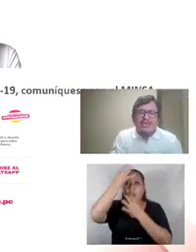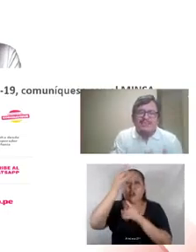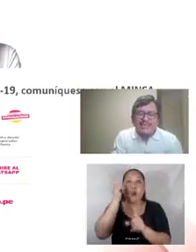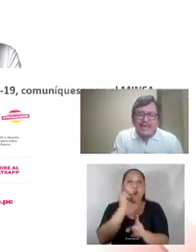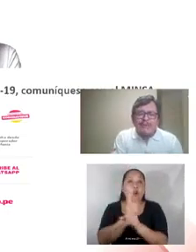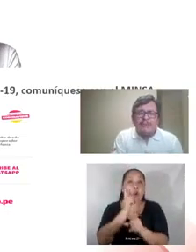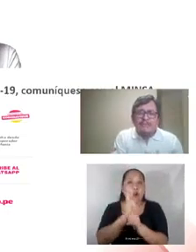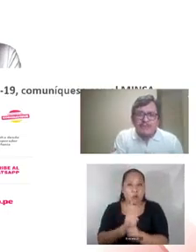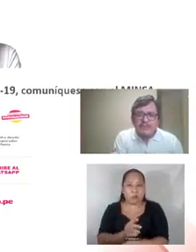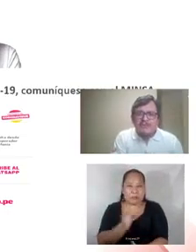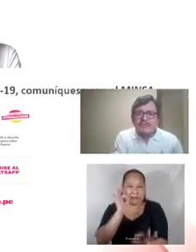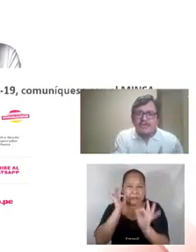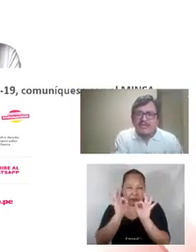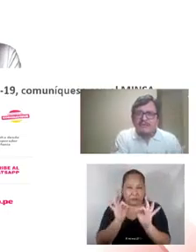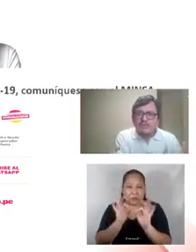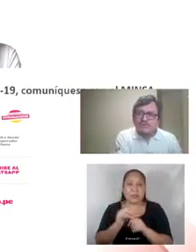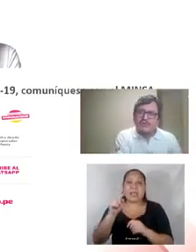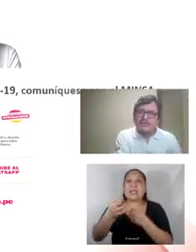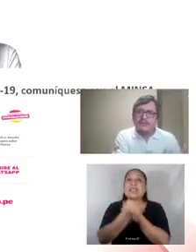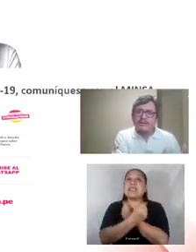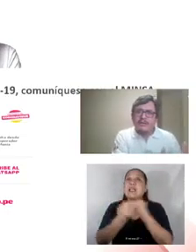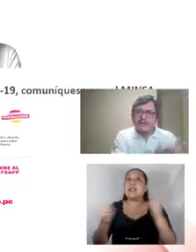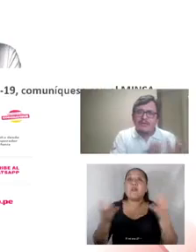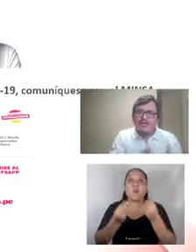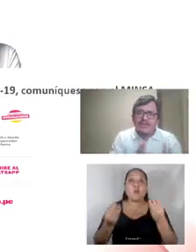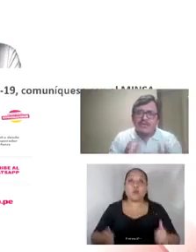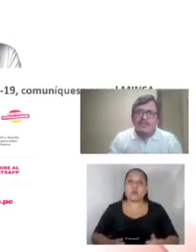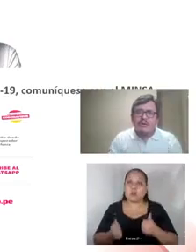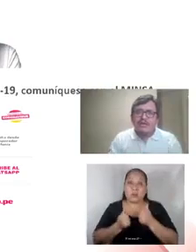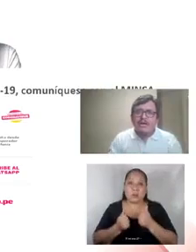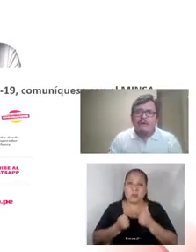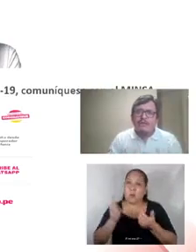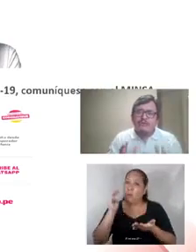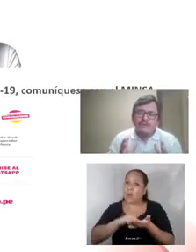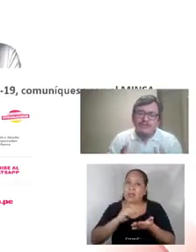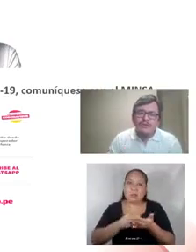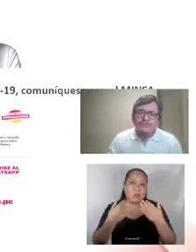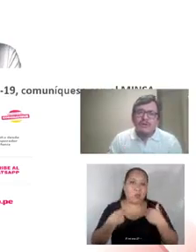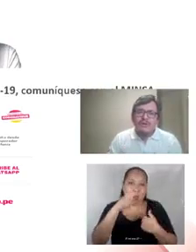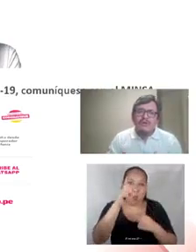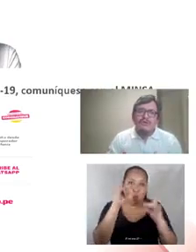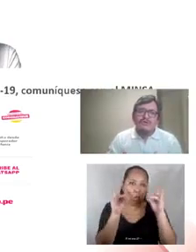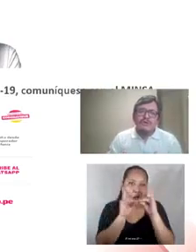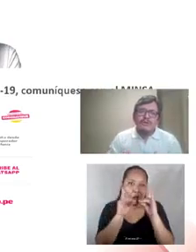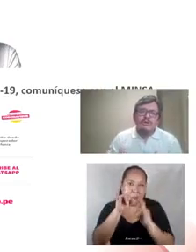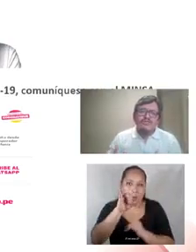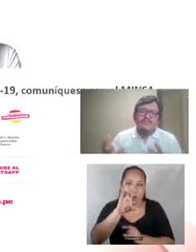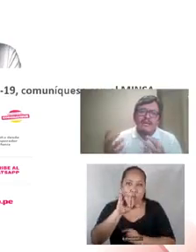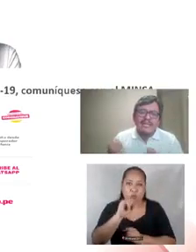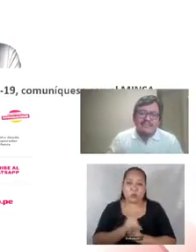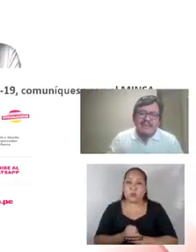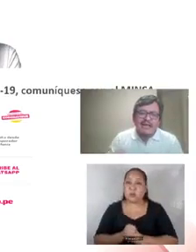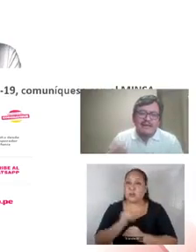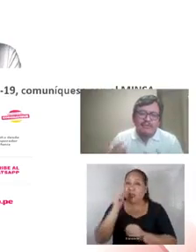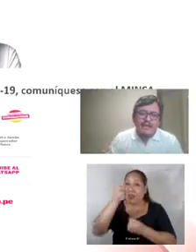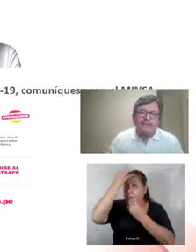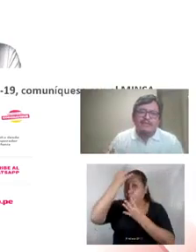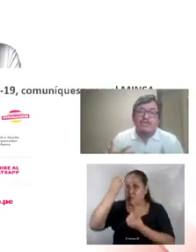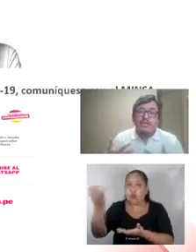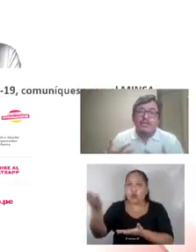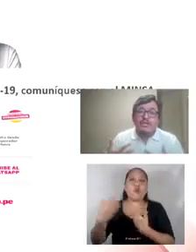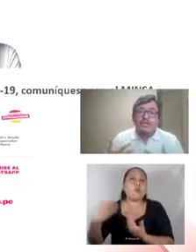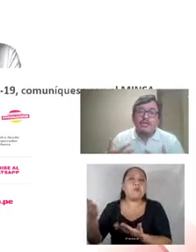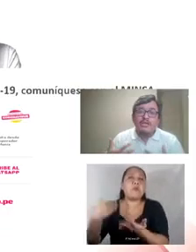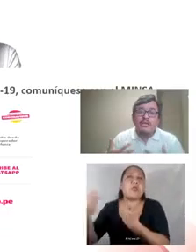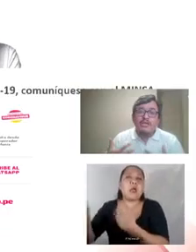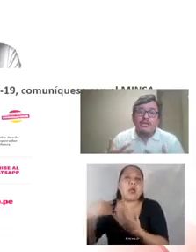y oportuna salva más vidas que las camas UCI. Y eso hay que tenerlo claro. Y la información no solo tenemos que esperar que venga de afuera,